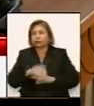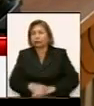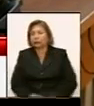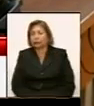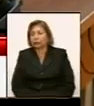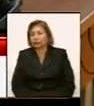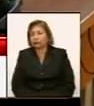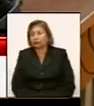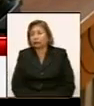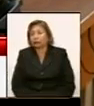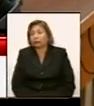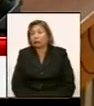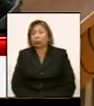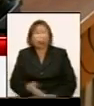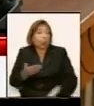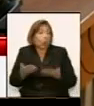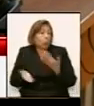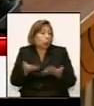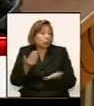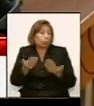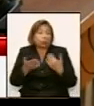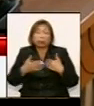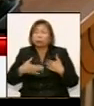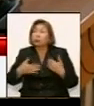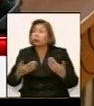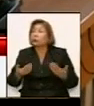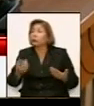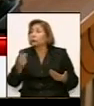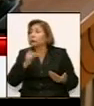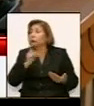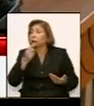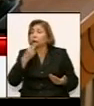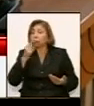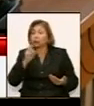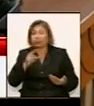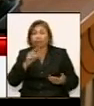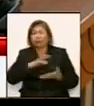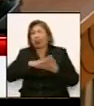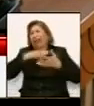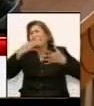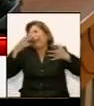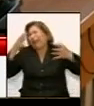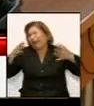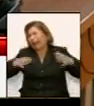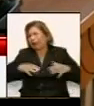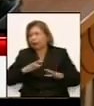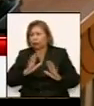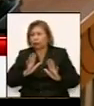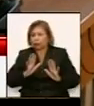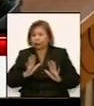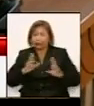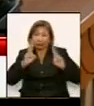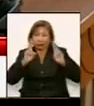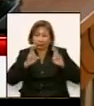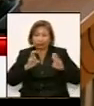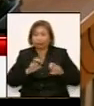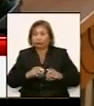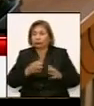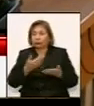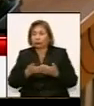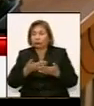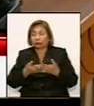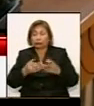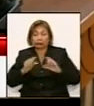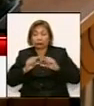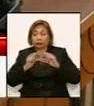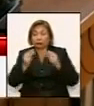o algo que uno podría pensar que no es para tanto, sí, entre comillas, alerta a estos